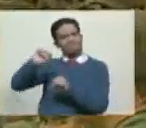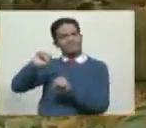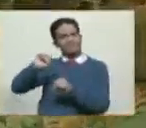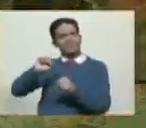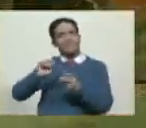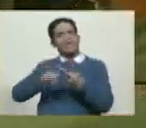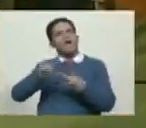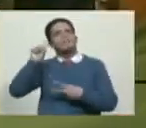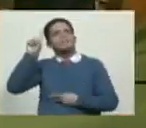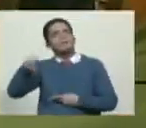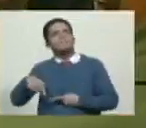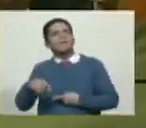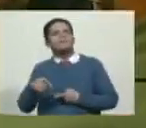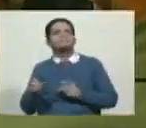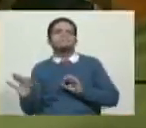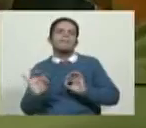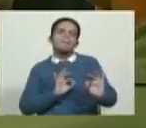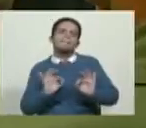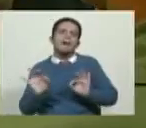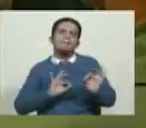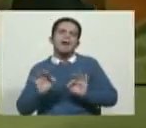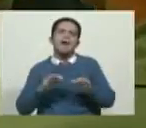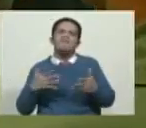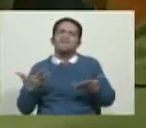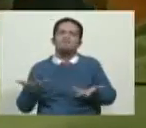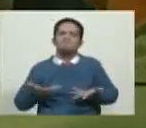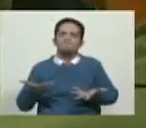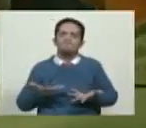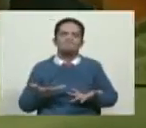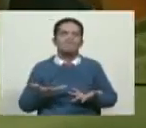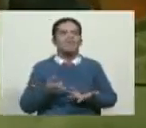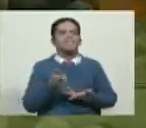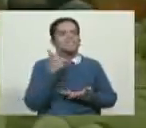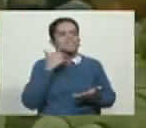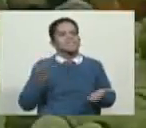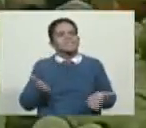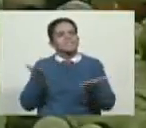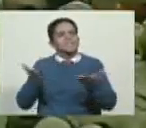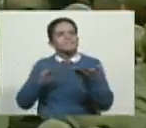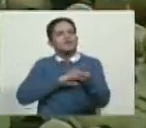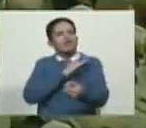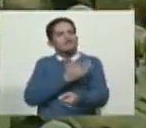nos hemos venido preparando para elevar el apresto operacional de toda la Fuerza Armada.